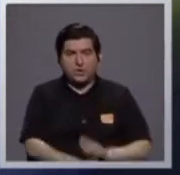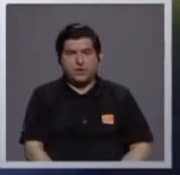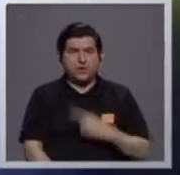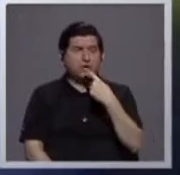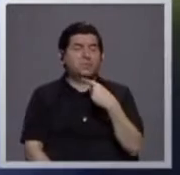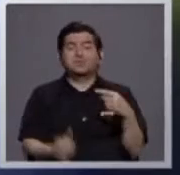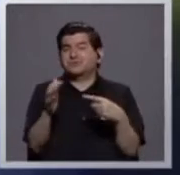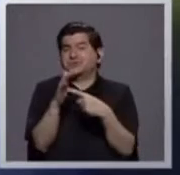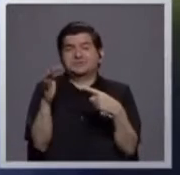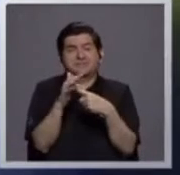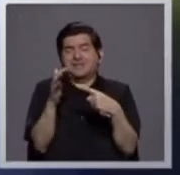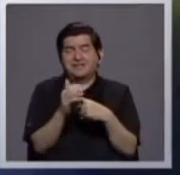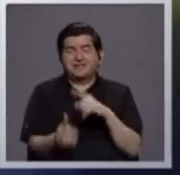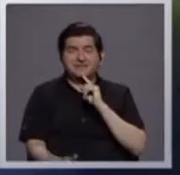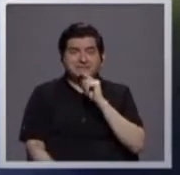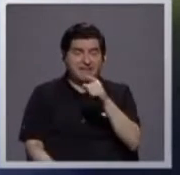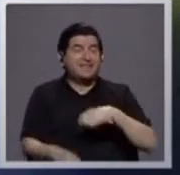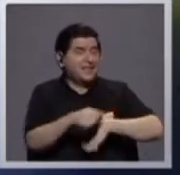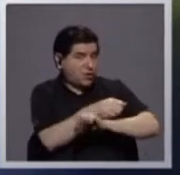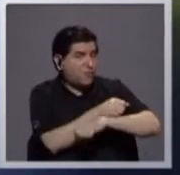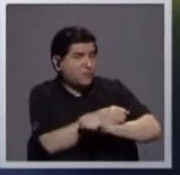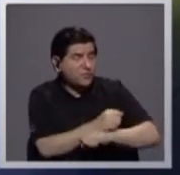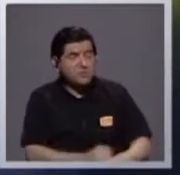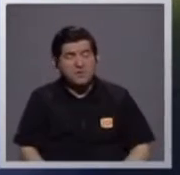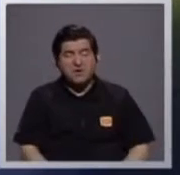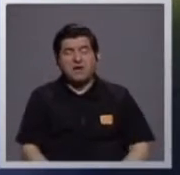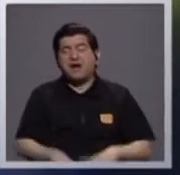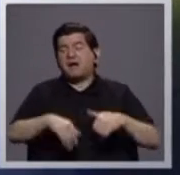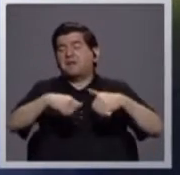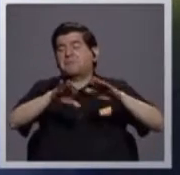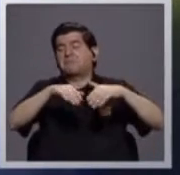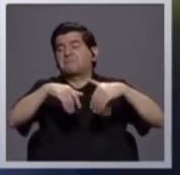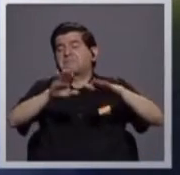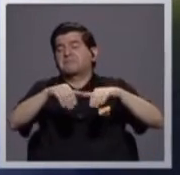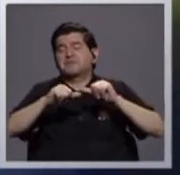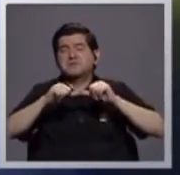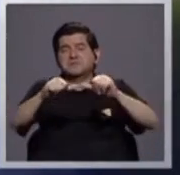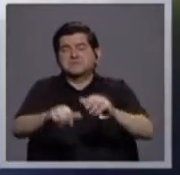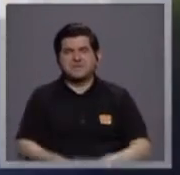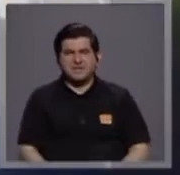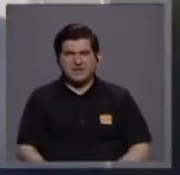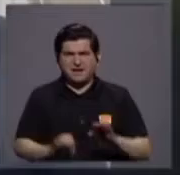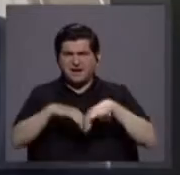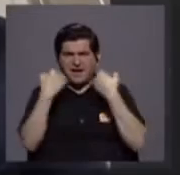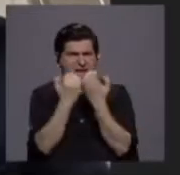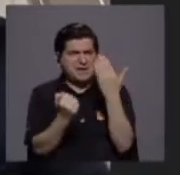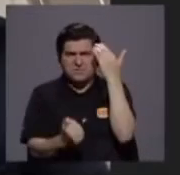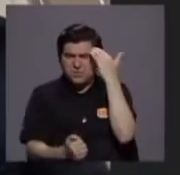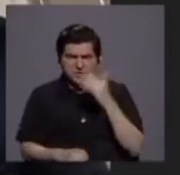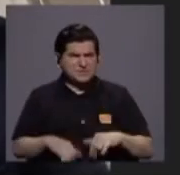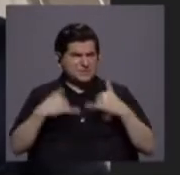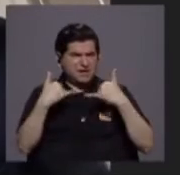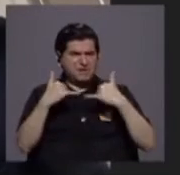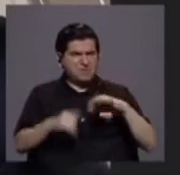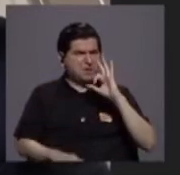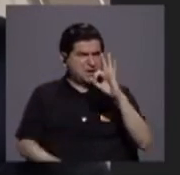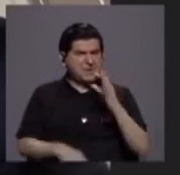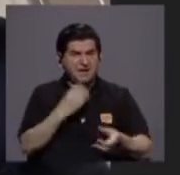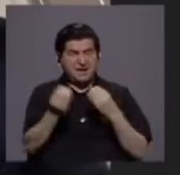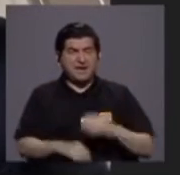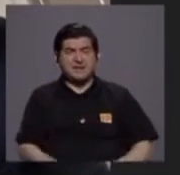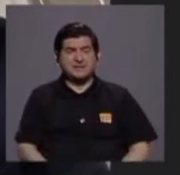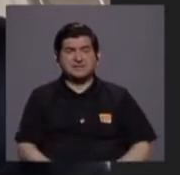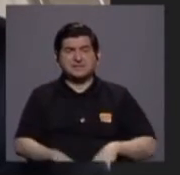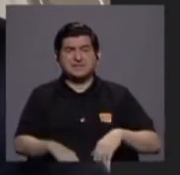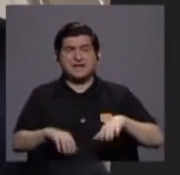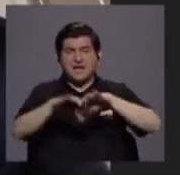decimos vulgarmente, ya que usted mencionó el fútbol, patear la bola para adelante. Cuando un equipo no sabe hacer jugadas buenas, ¿qué es lo que hacen? Patean